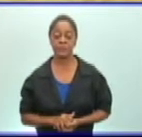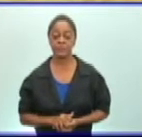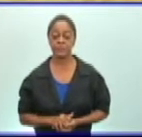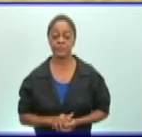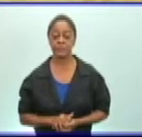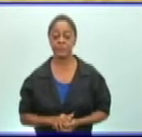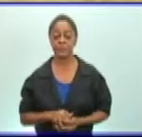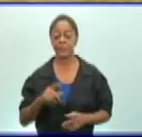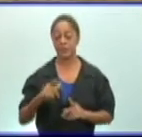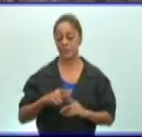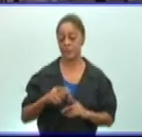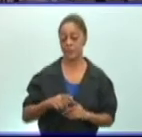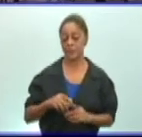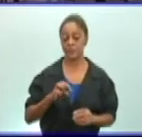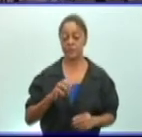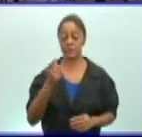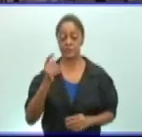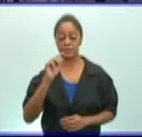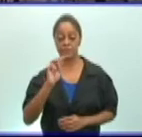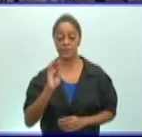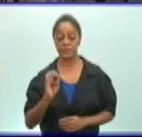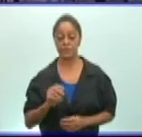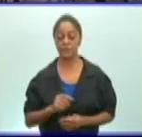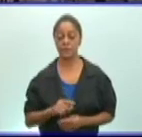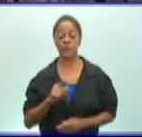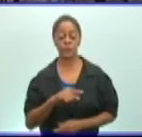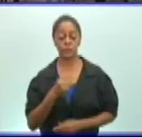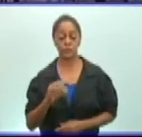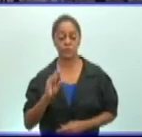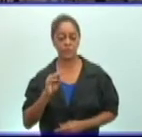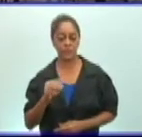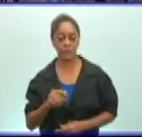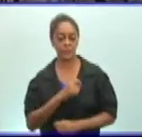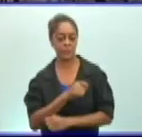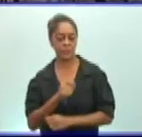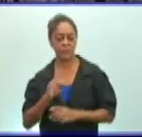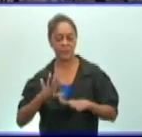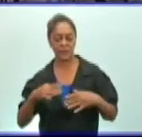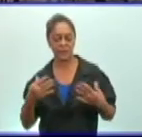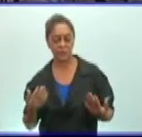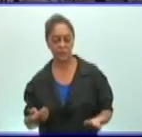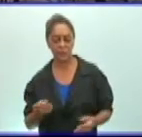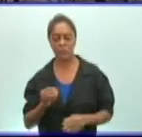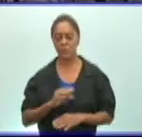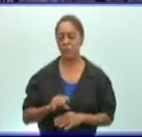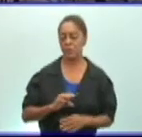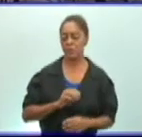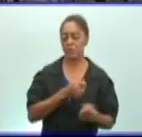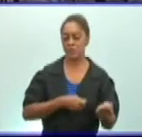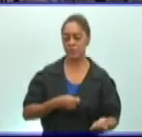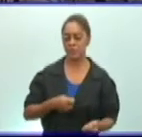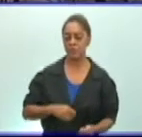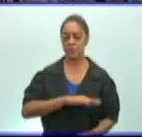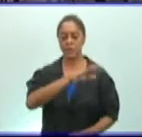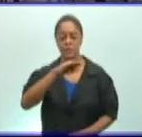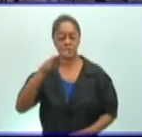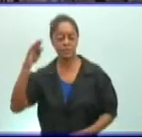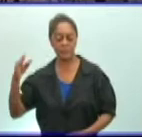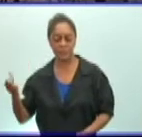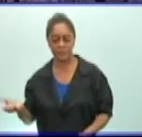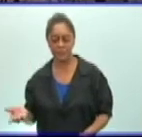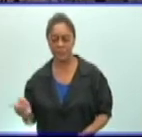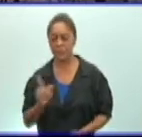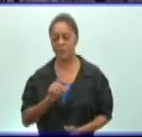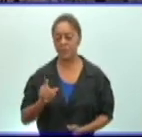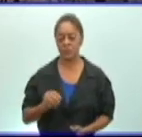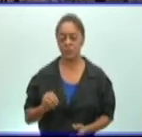la técnica del barbecho bienal. Ustedes me dirán, bueno, profe, ¿y cómo desarrollan la agricultura si hay grandes montañas, el territorio es montañoso, no hay